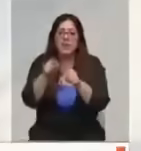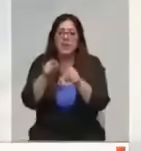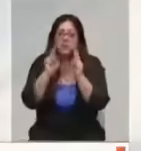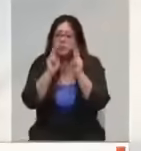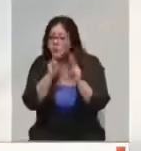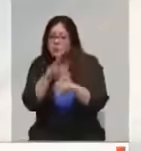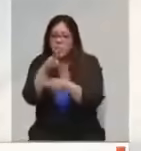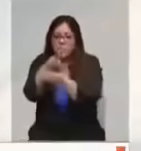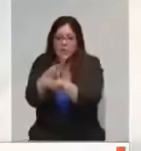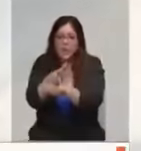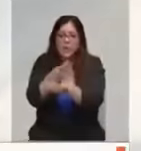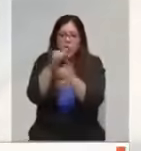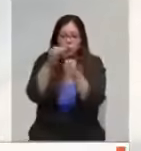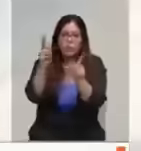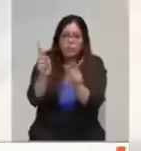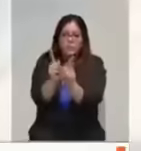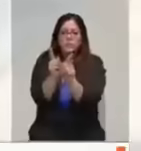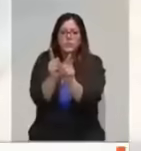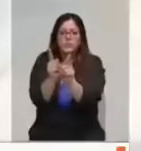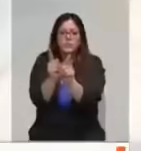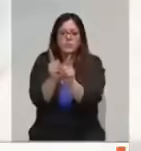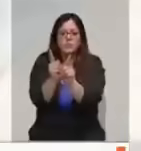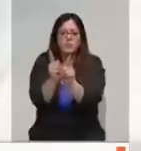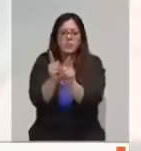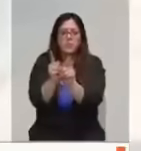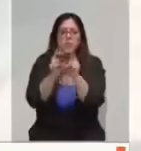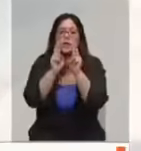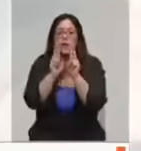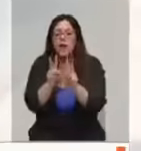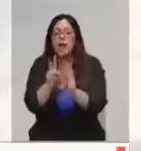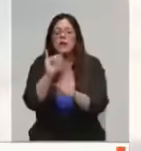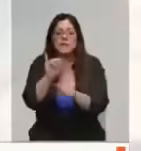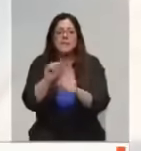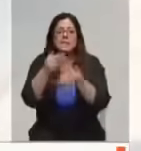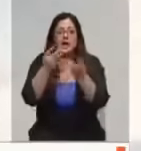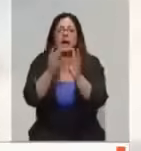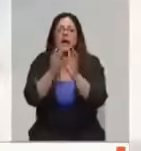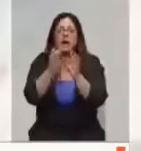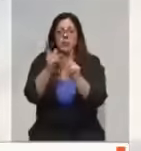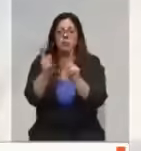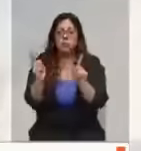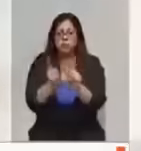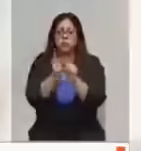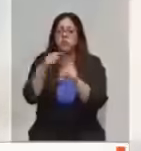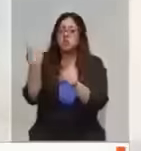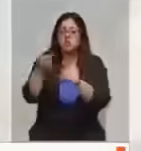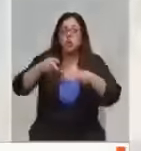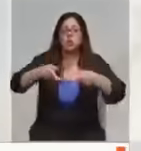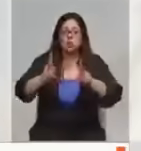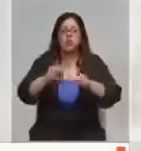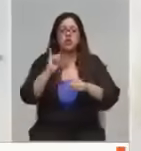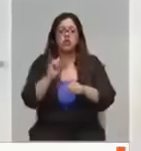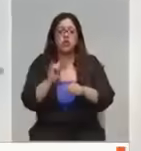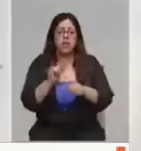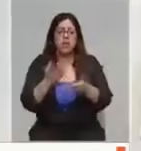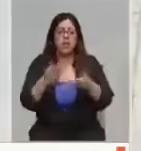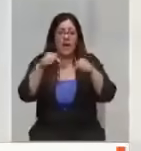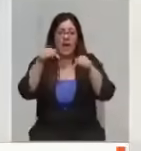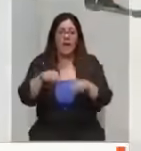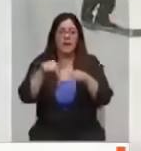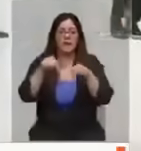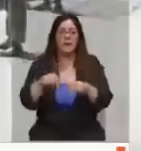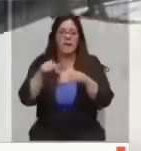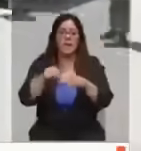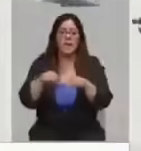Fernando Huerta está de este lado. Y ya, ahora sí estamos como alineados, porque nosotros teníamos la autorización de estar por acá. Acá está